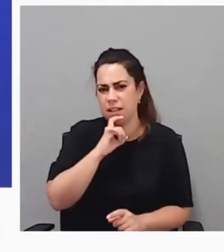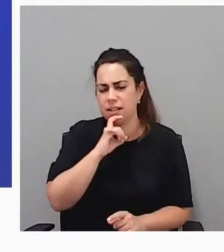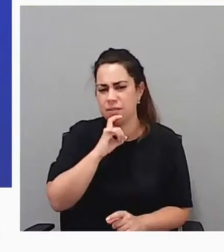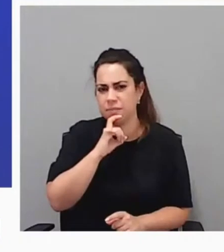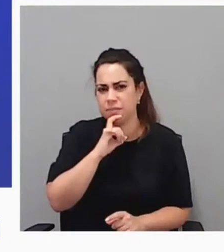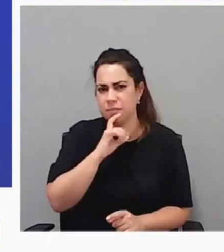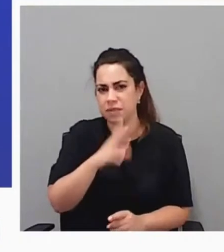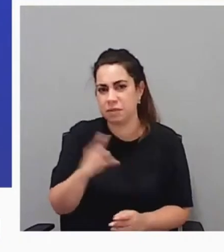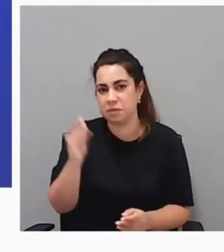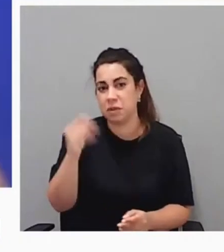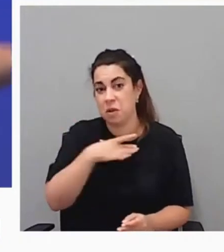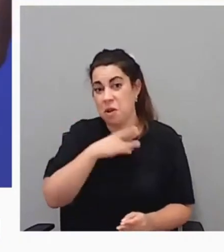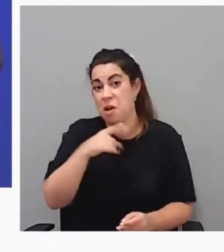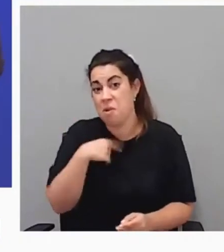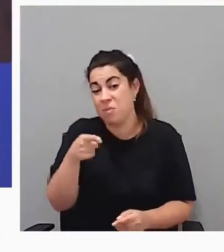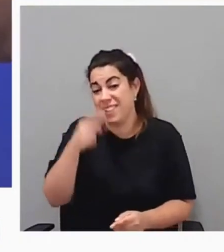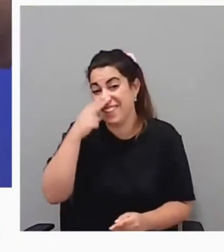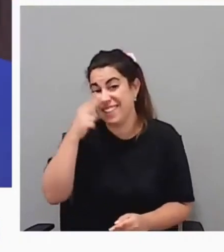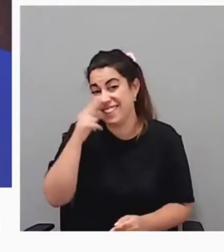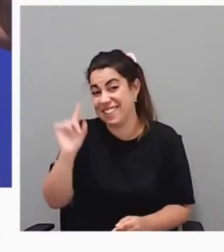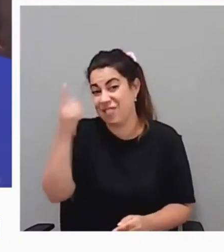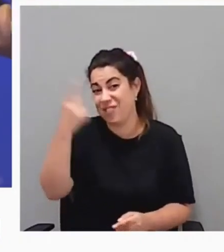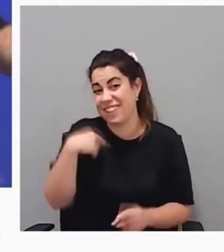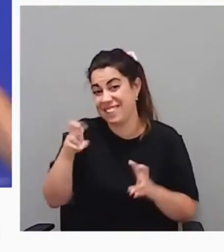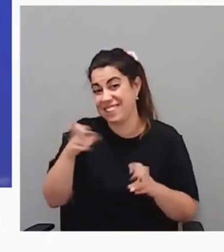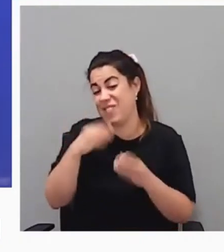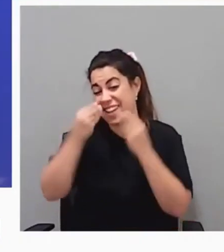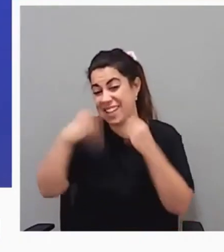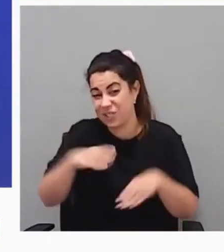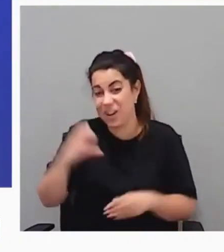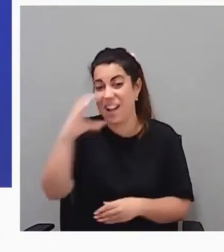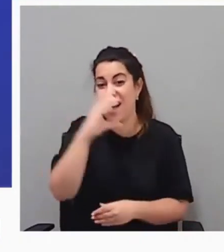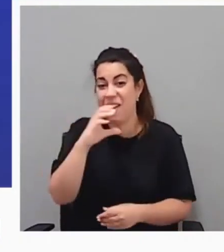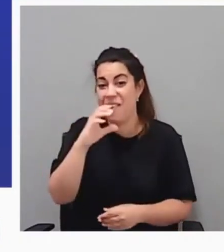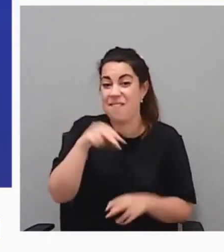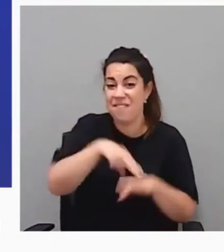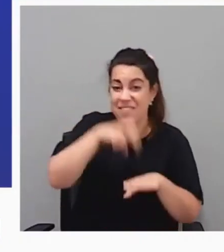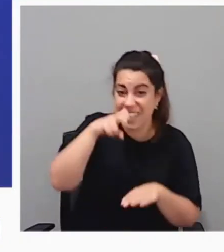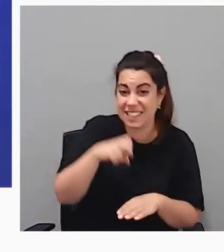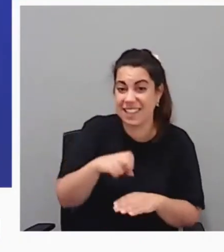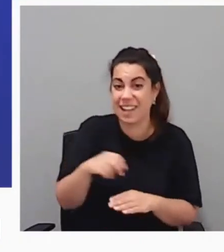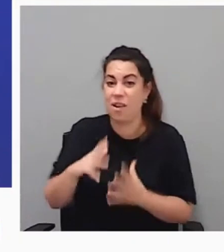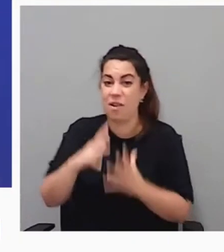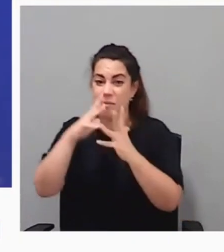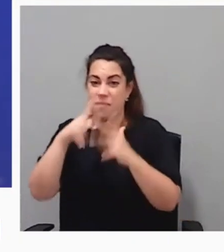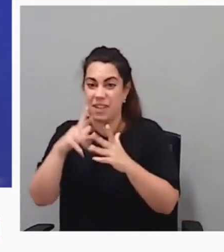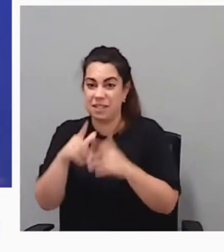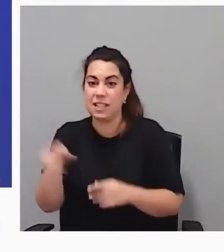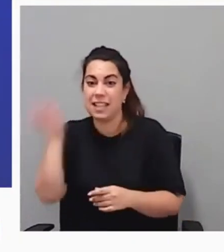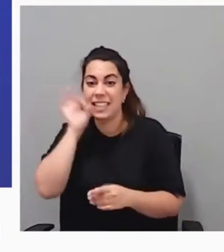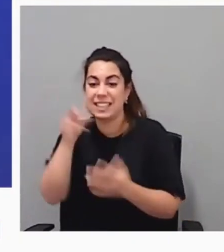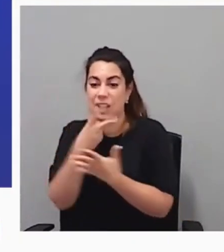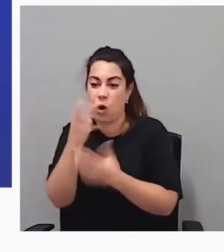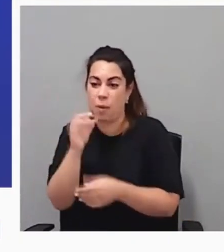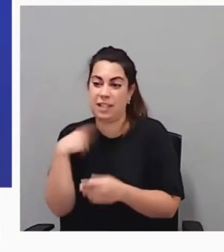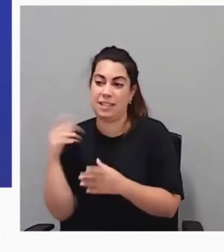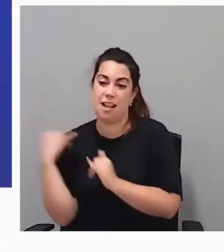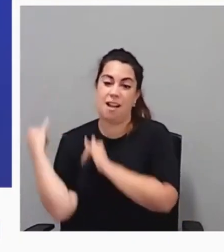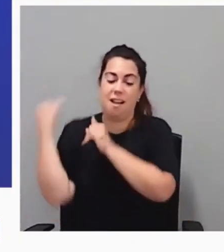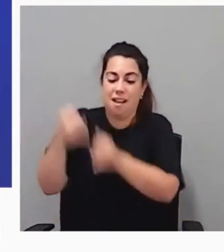lo más interesante de mi charla hoy, la historia de la física y de las matemáticas en el siglo XX y por qué llegamos a donde estamos desde una manera